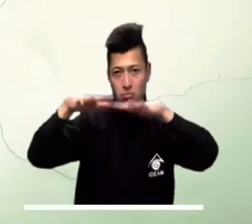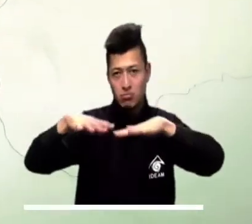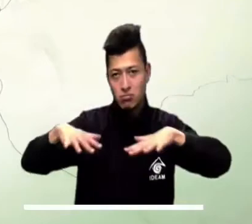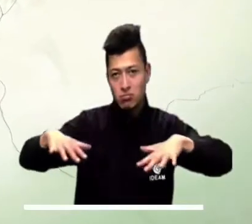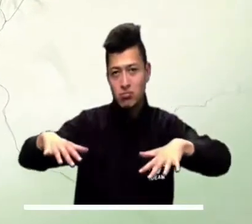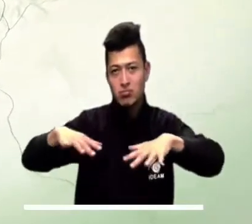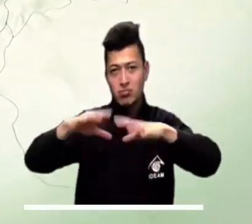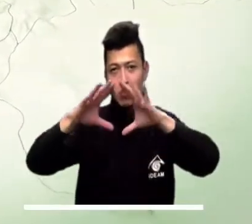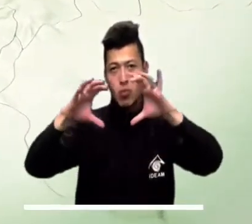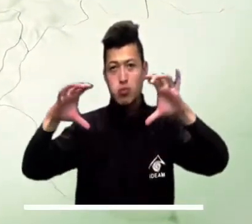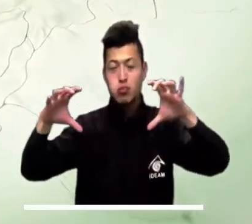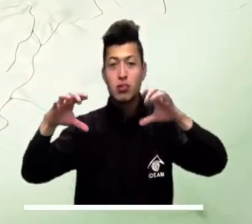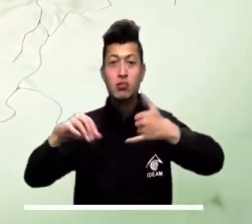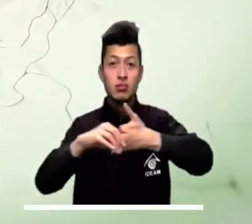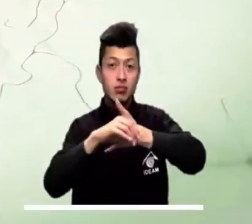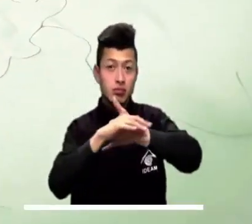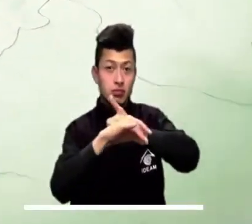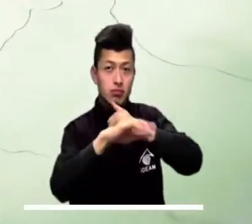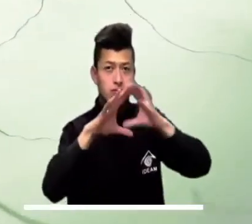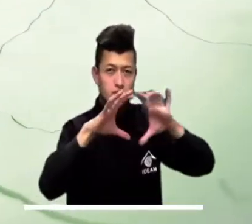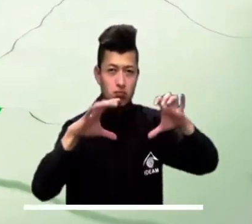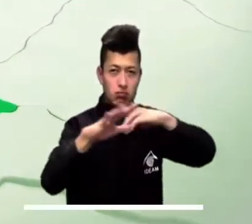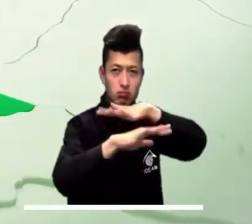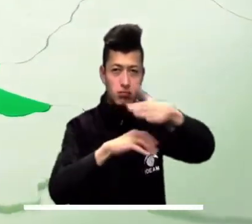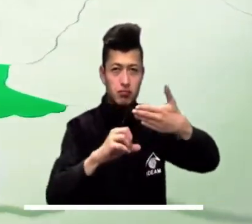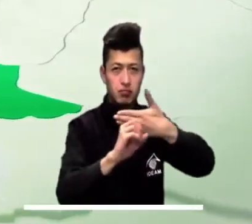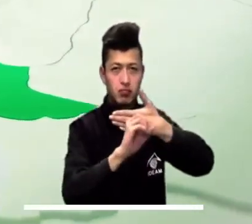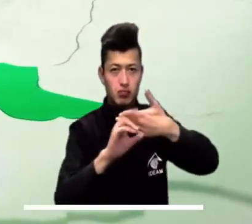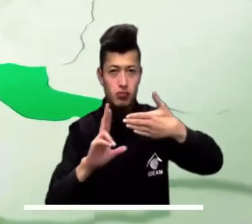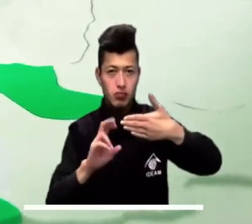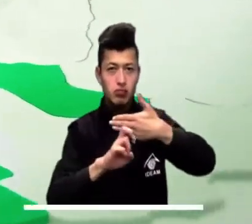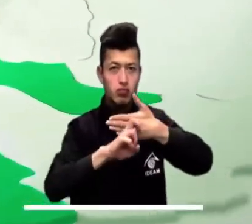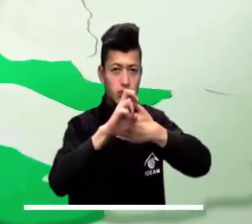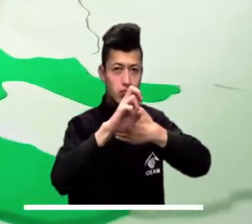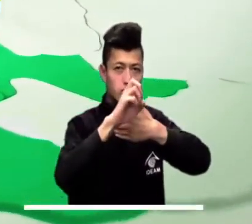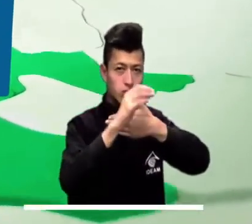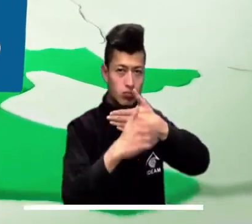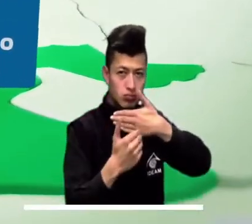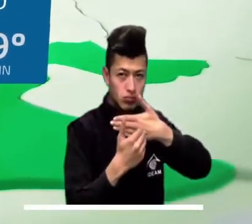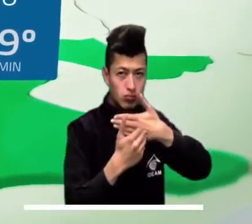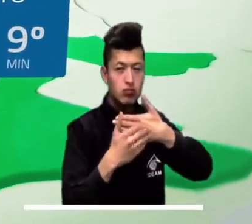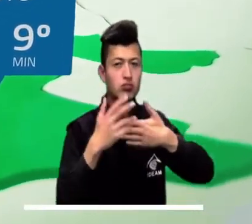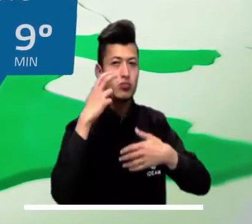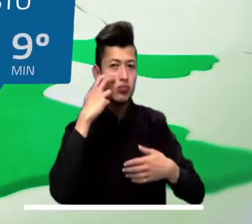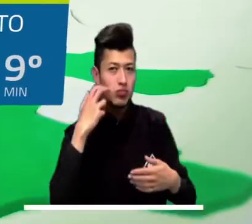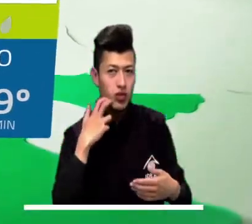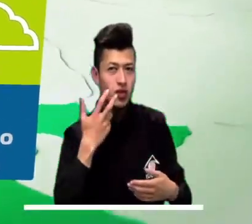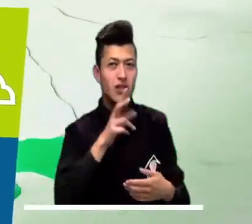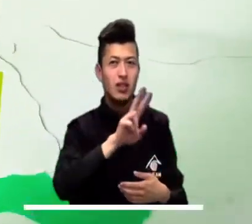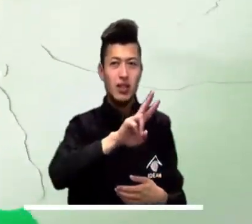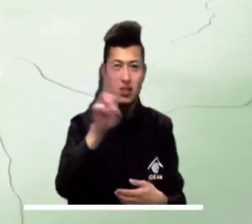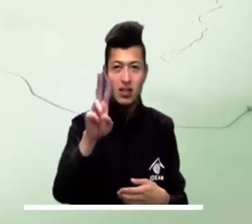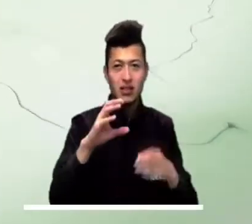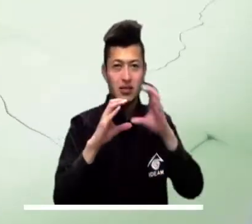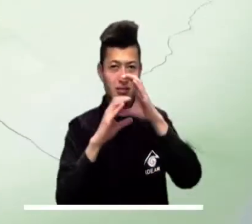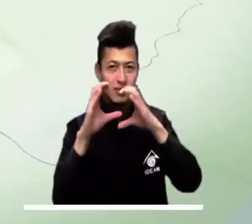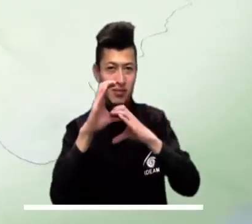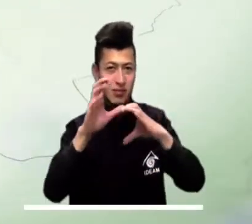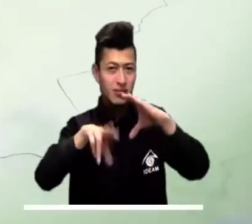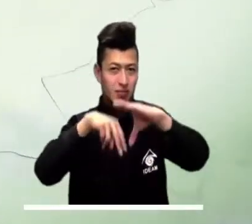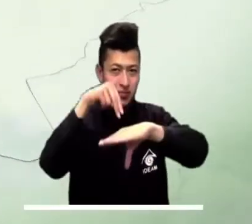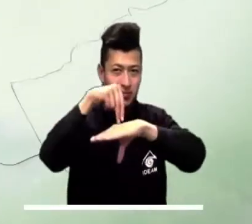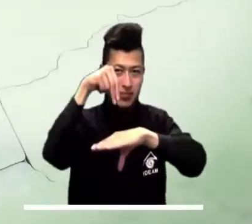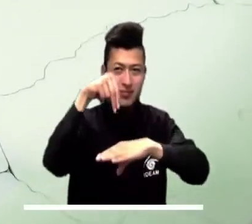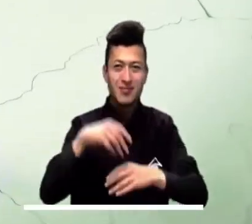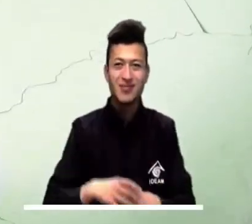del Pacífico se advierten lluvias sectorizadas al oriente, centro y sur de Chocó, occidente del Valle del Cauca, Cauca y noroccidente